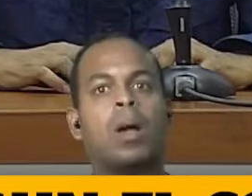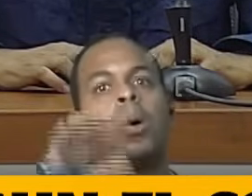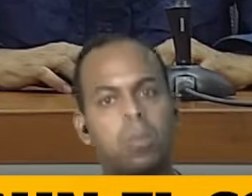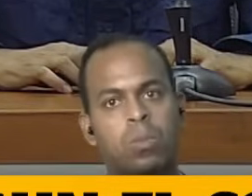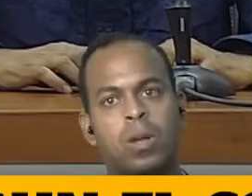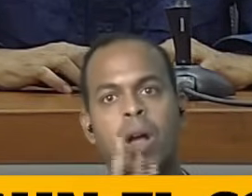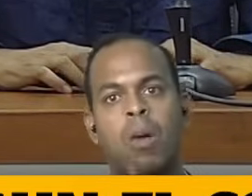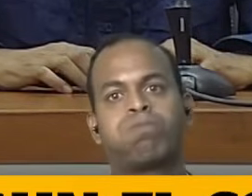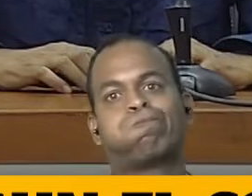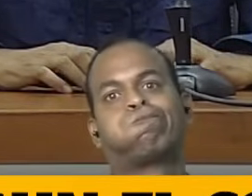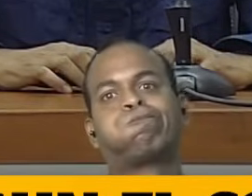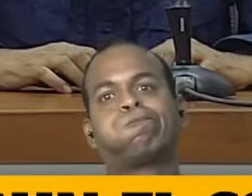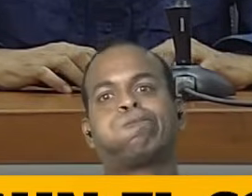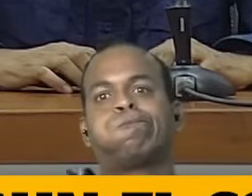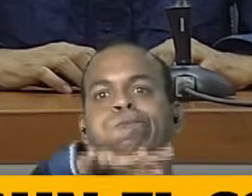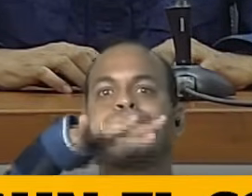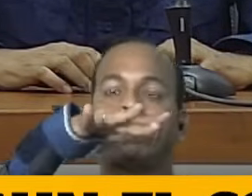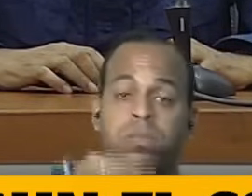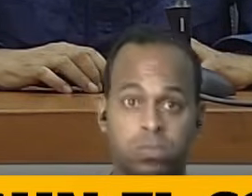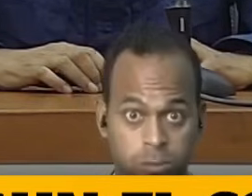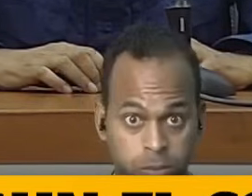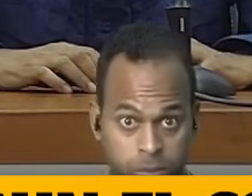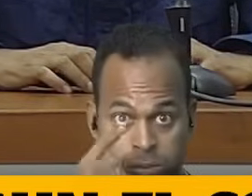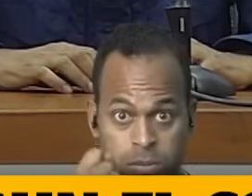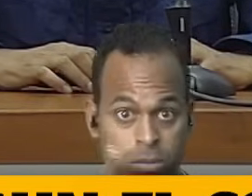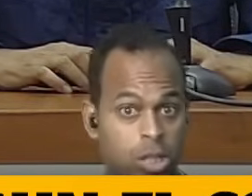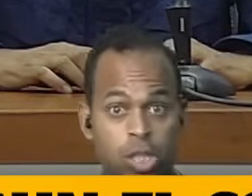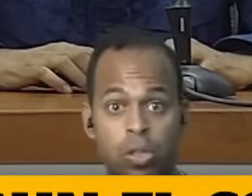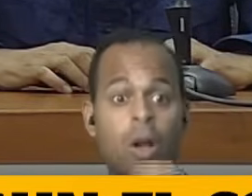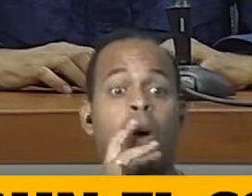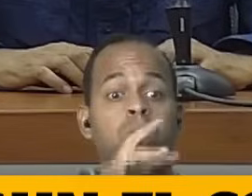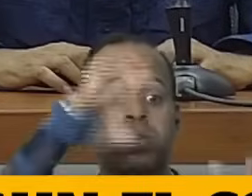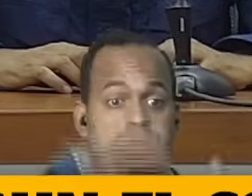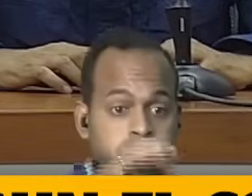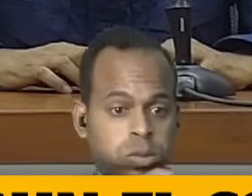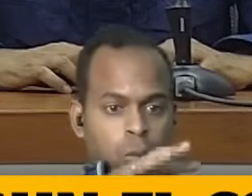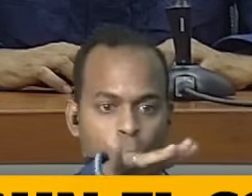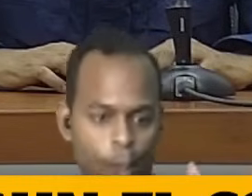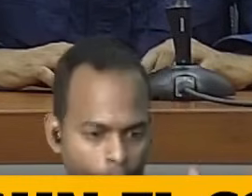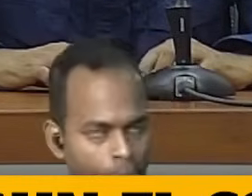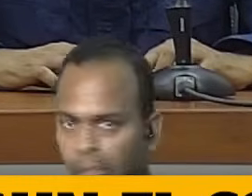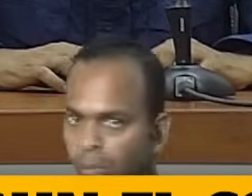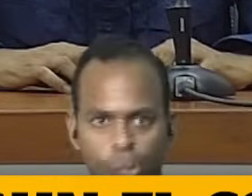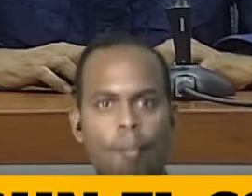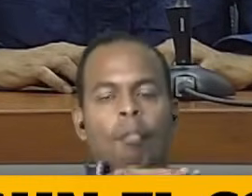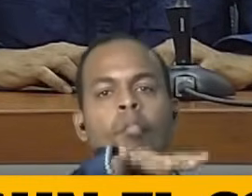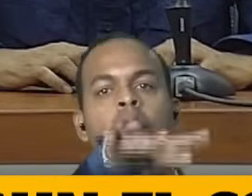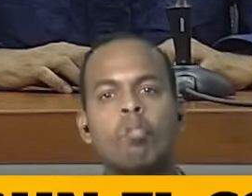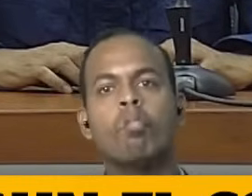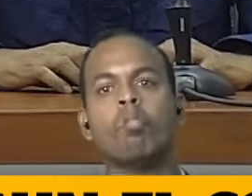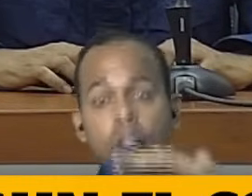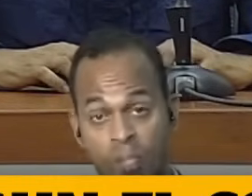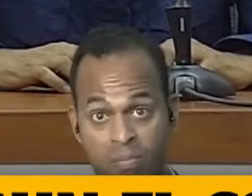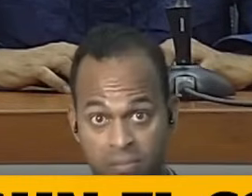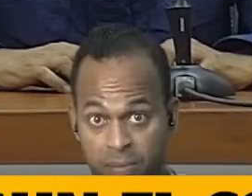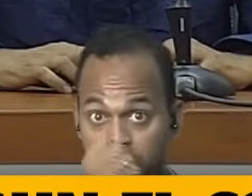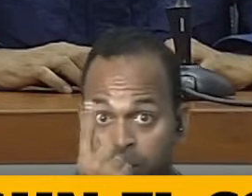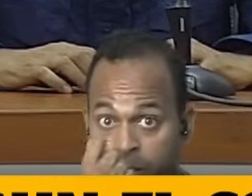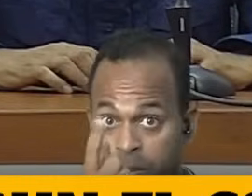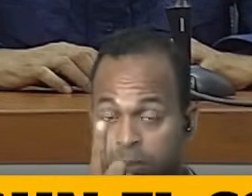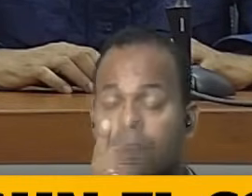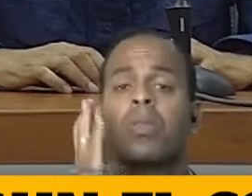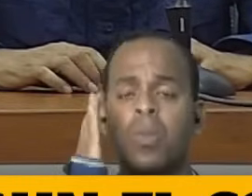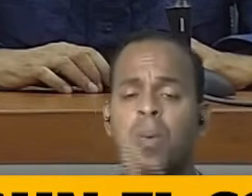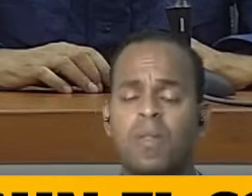superficial. Todo lo que cae, rueda. ¿Qué significa esto? Que las inundaciones se van a sentir todavía